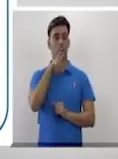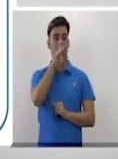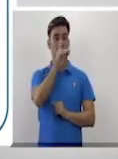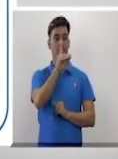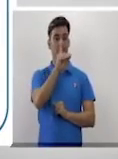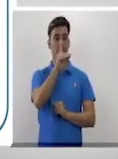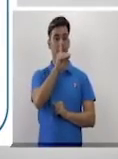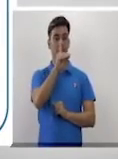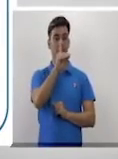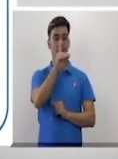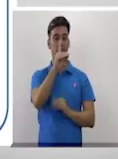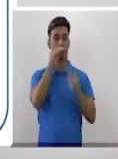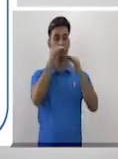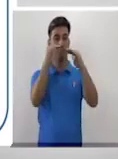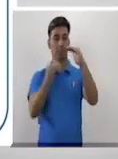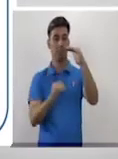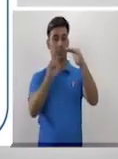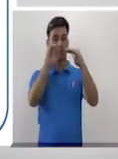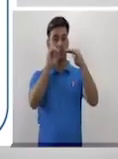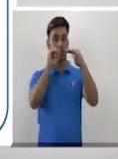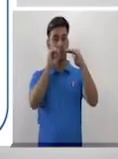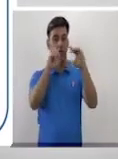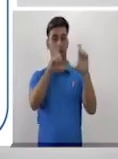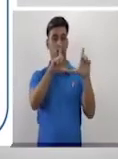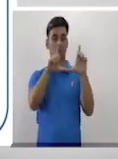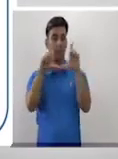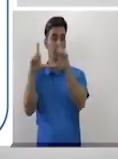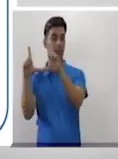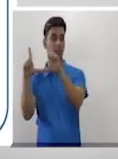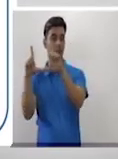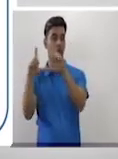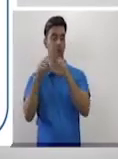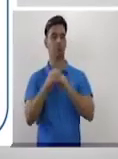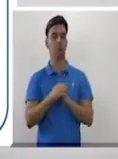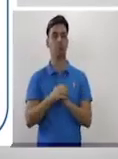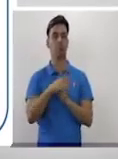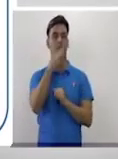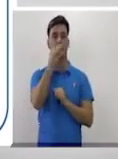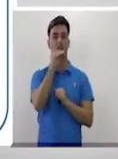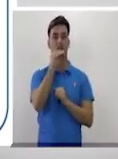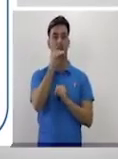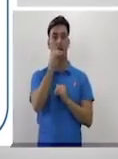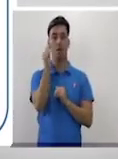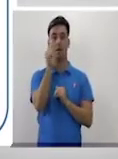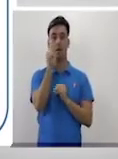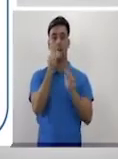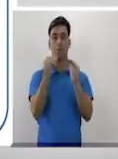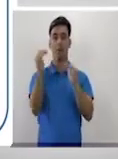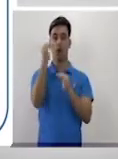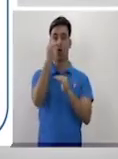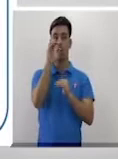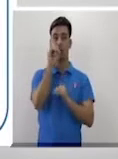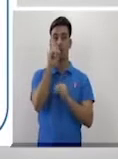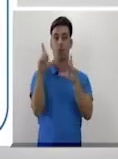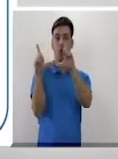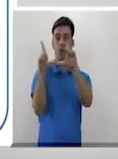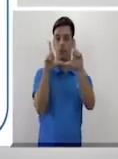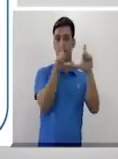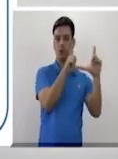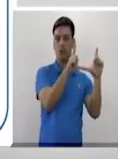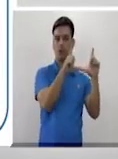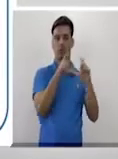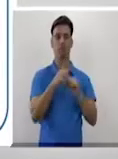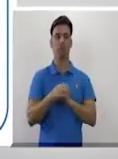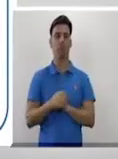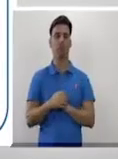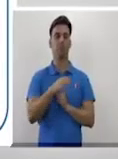menor que 0, va hacia la derecha. Y si d es mayor que 0, va hacia la izquierda. Si e es mayor que 0,